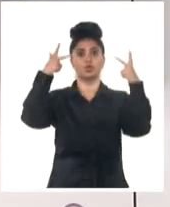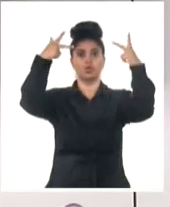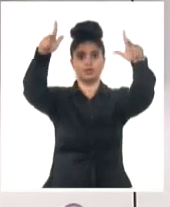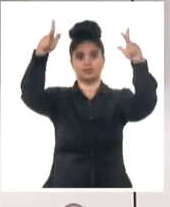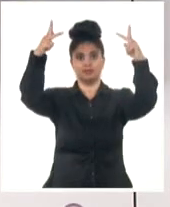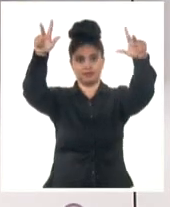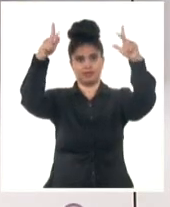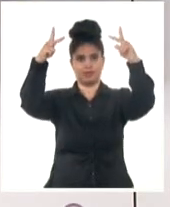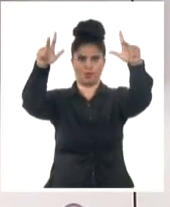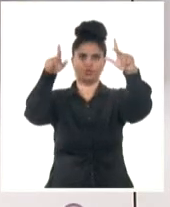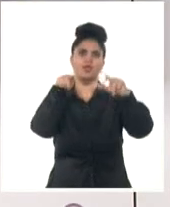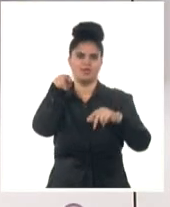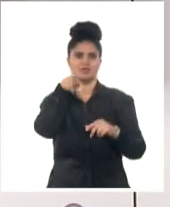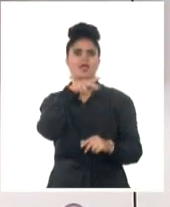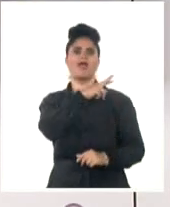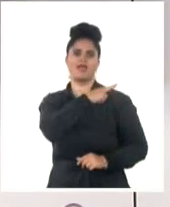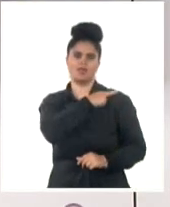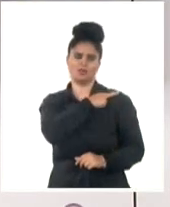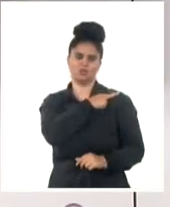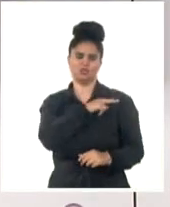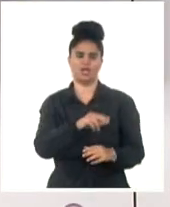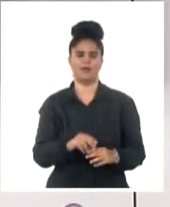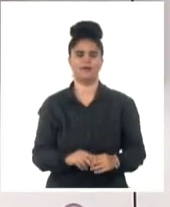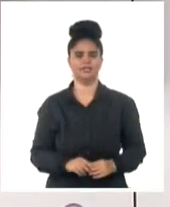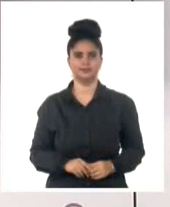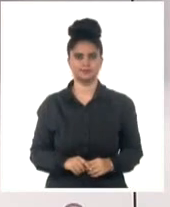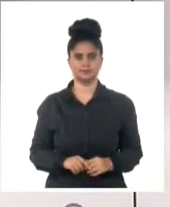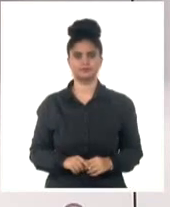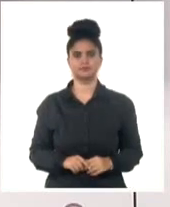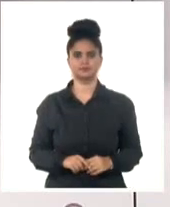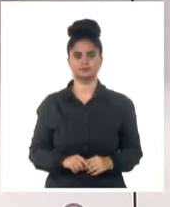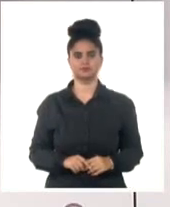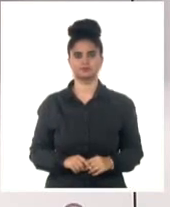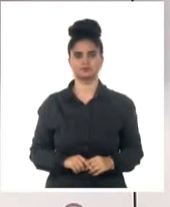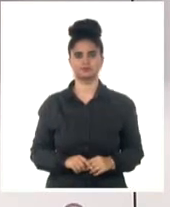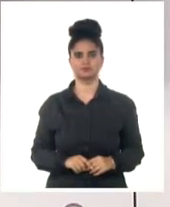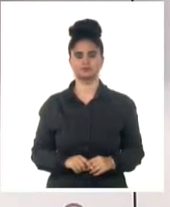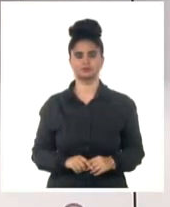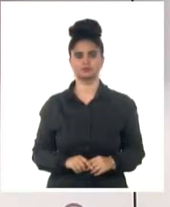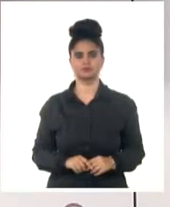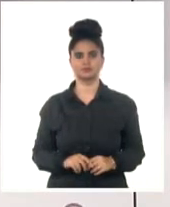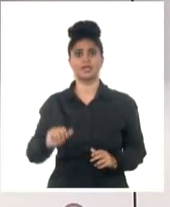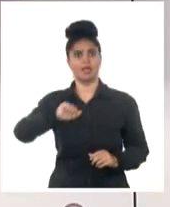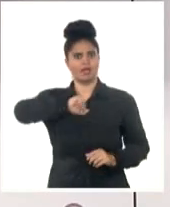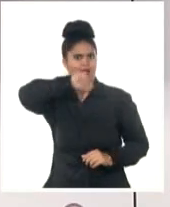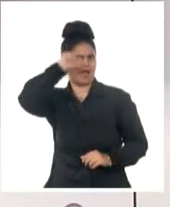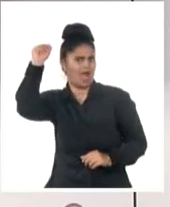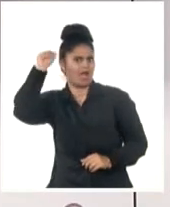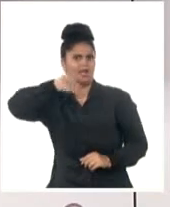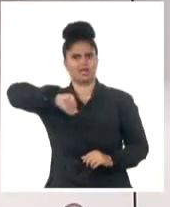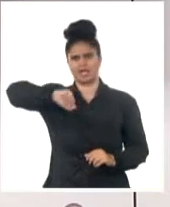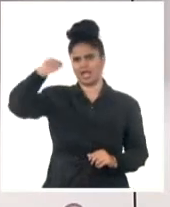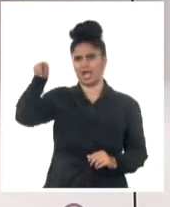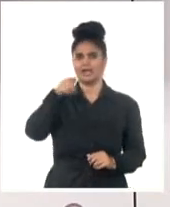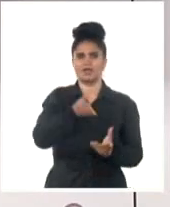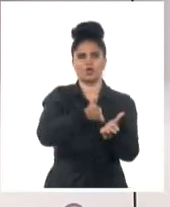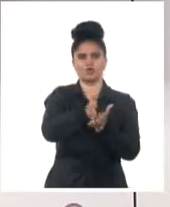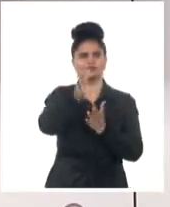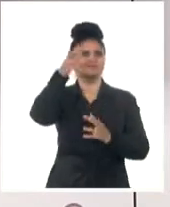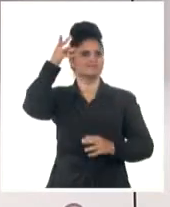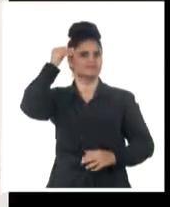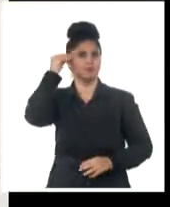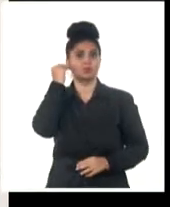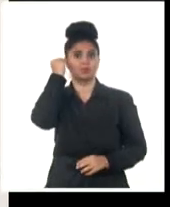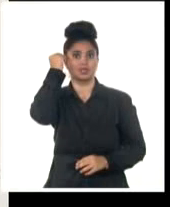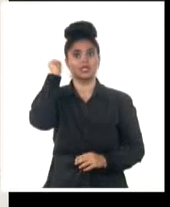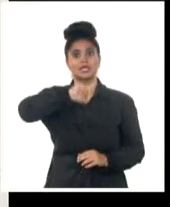dicha institución hasta el momento de su muerte. Después de su exitosa carrera en activo, siguió superándose y se